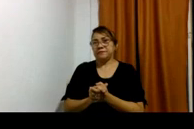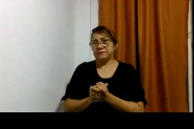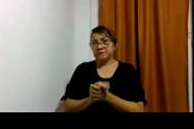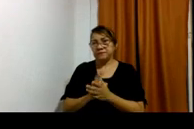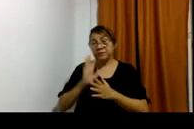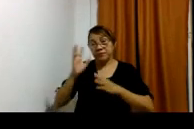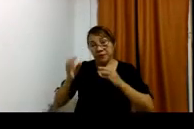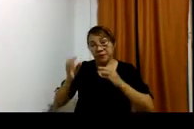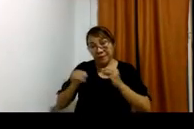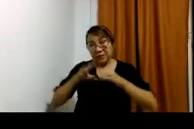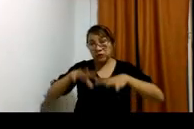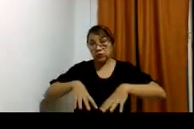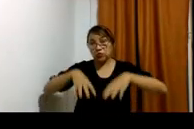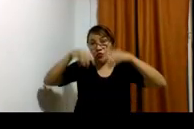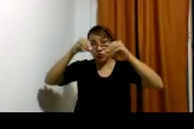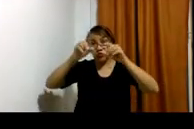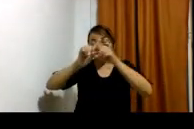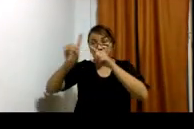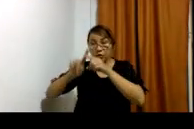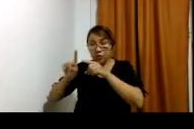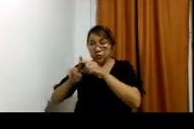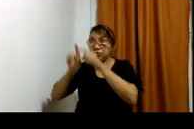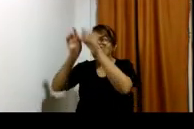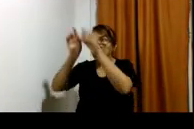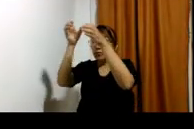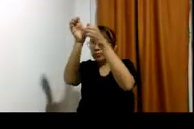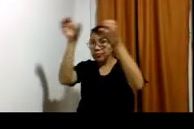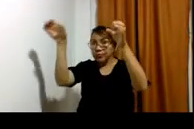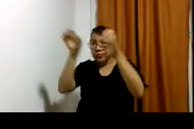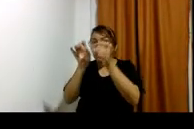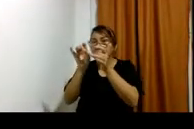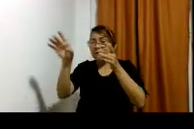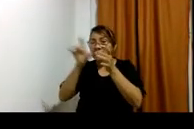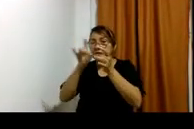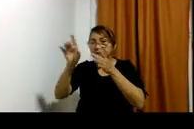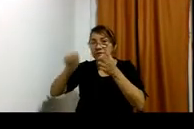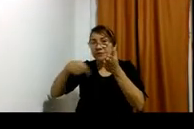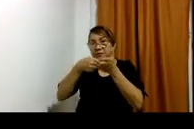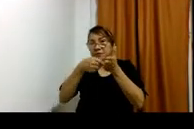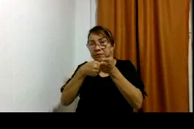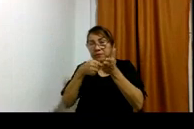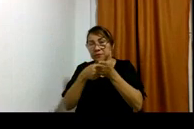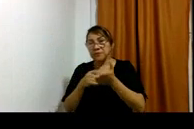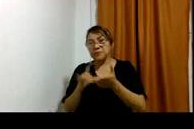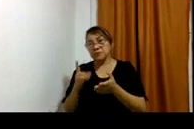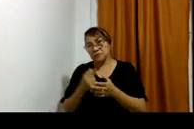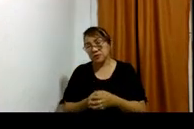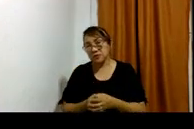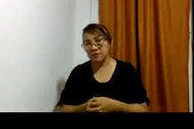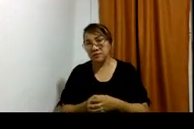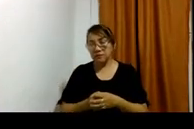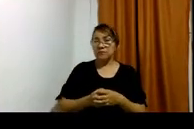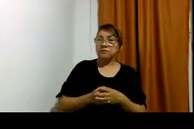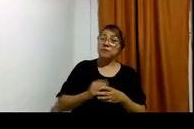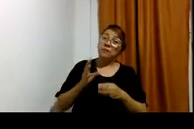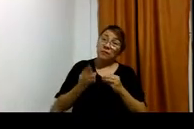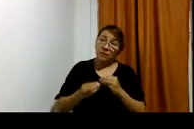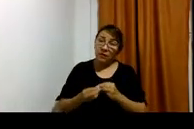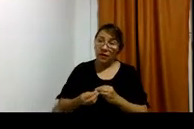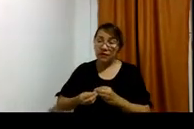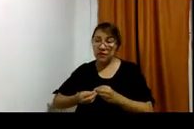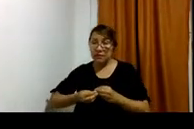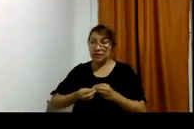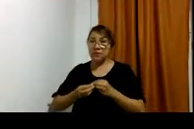o algunos productos que tienen fecha de vencimiento y que estén totalmente actualizados. Los datos recopilados ayudan a investigar las causas